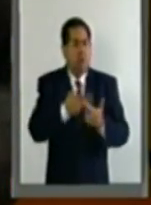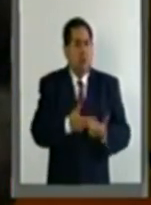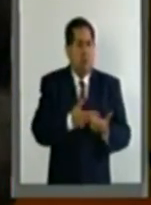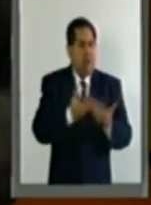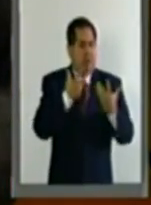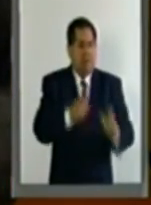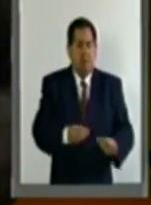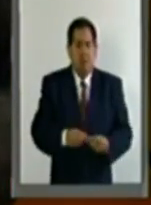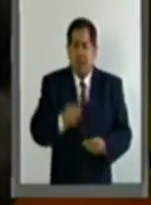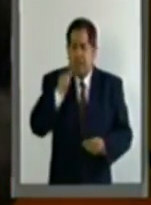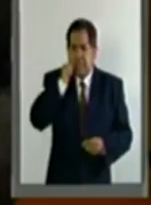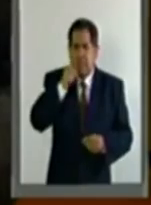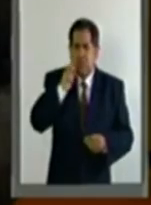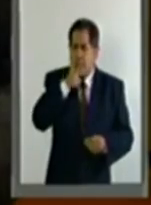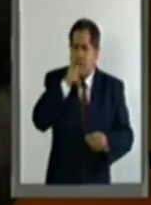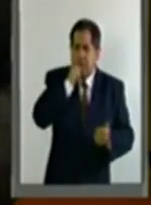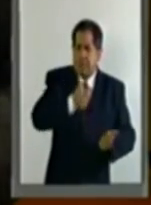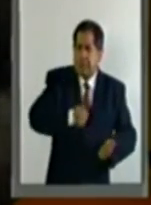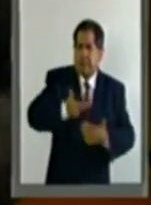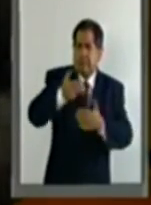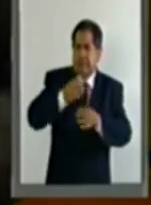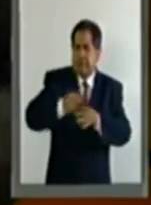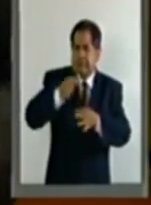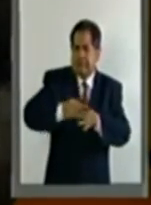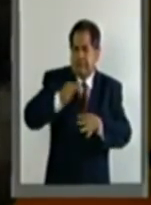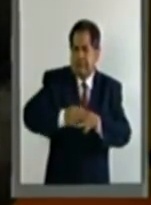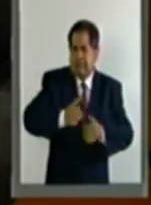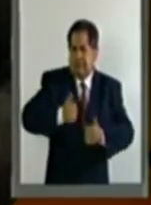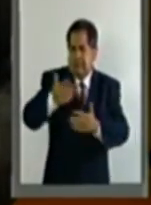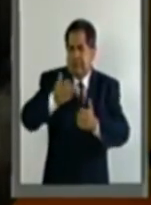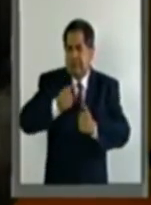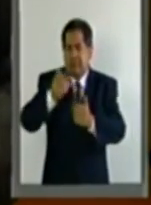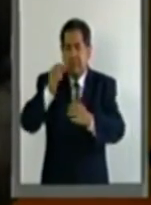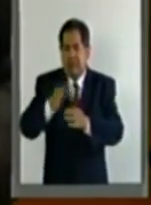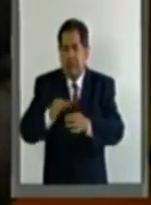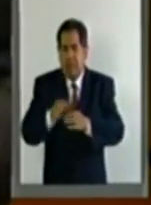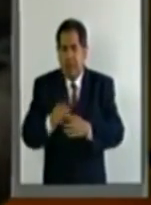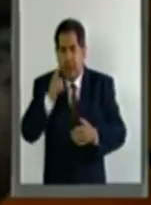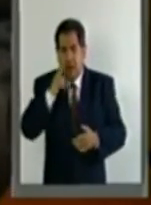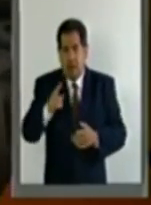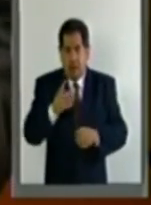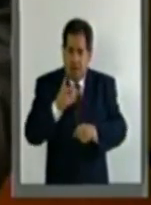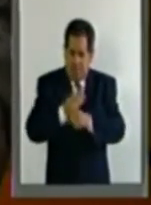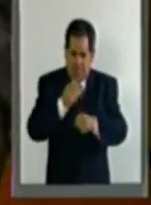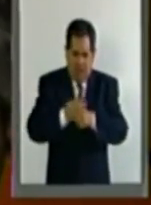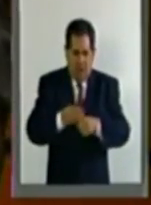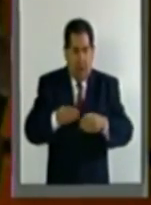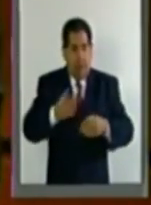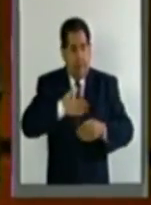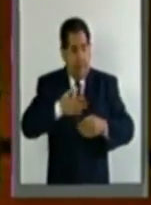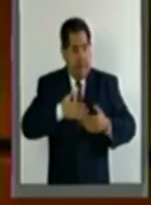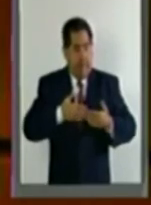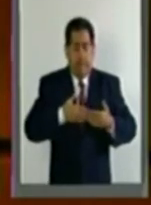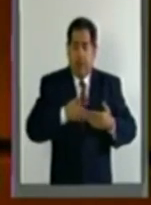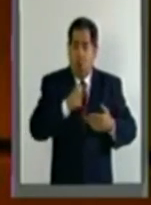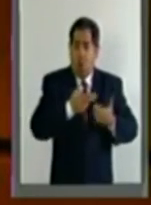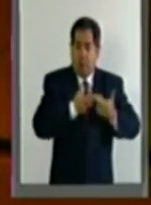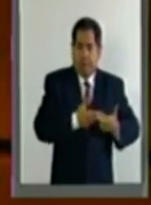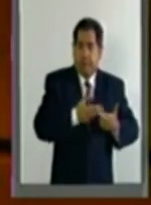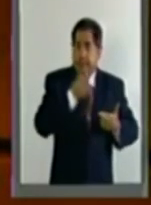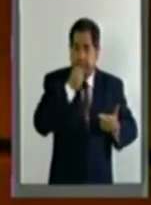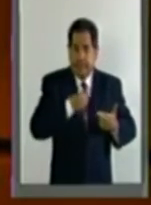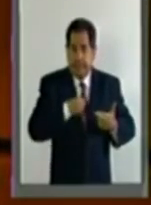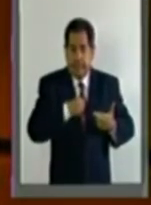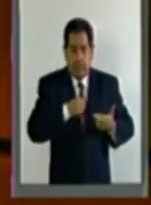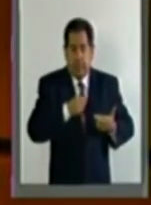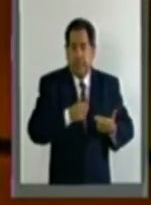Chihuahua siempre ha entregado el agua, inclusive abriendo la compuerta de sus presas que